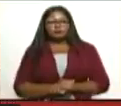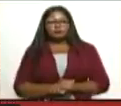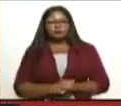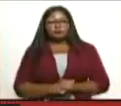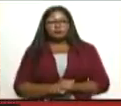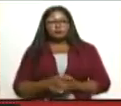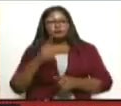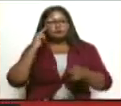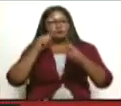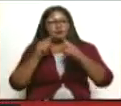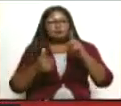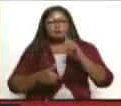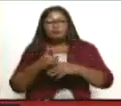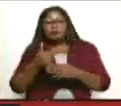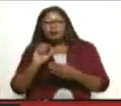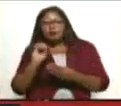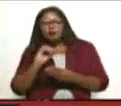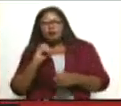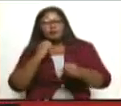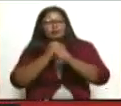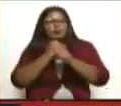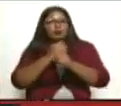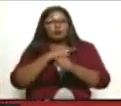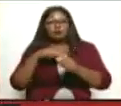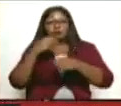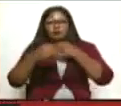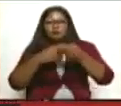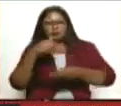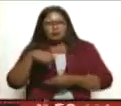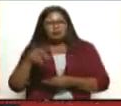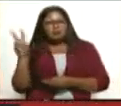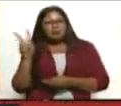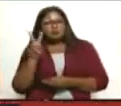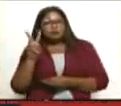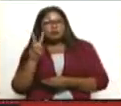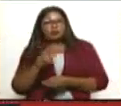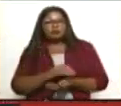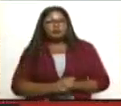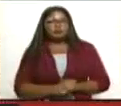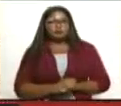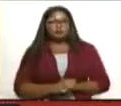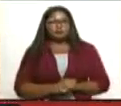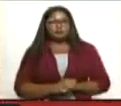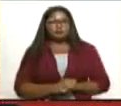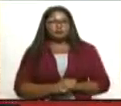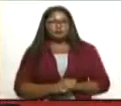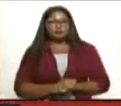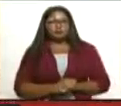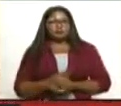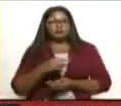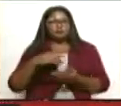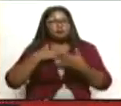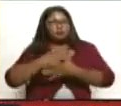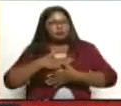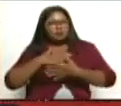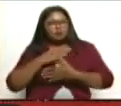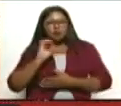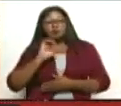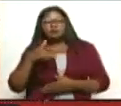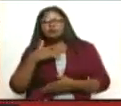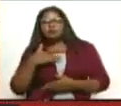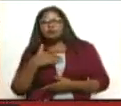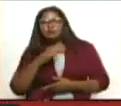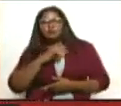más, no es una opción, no es un trabajo que hacemos desde Venezuela por caridad o por sentimiento, sino